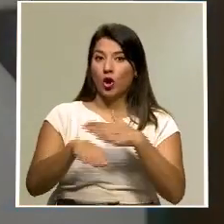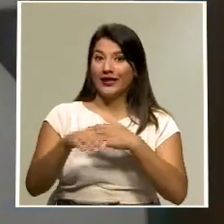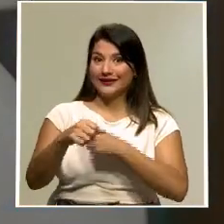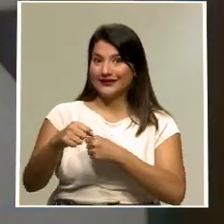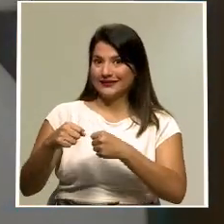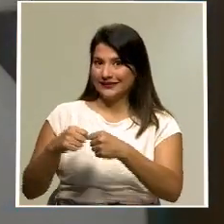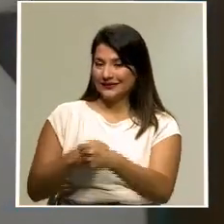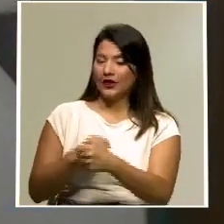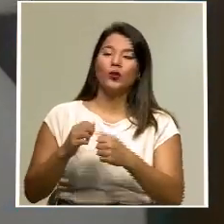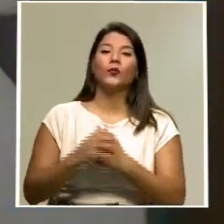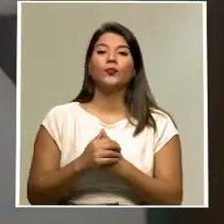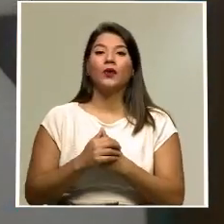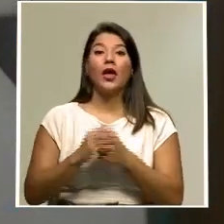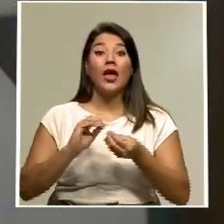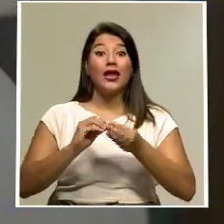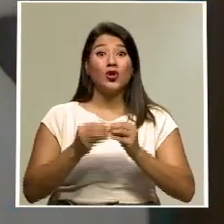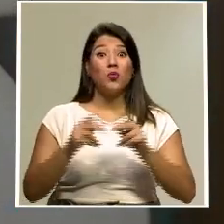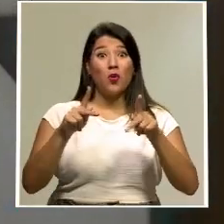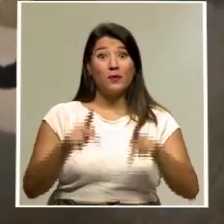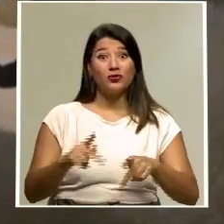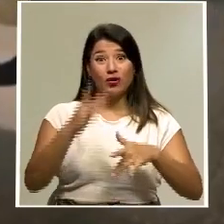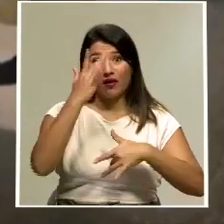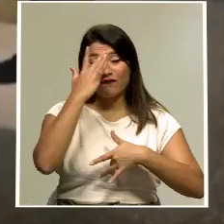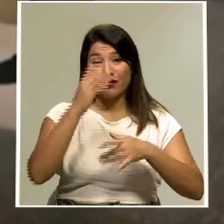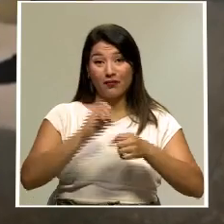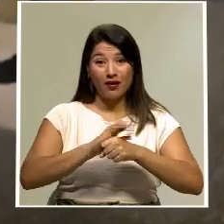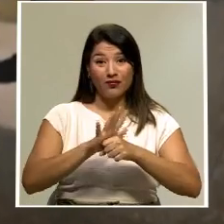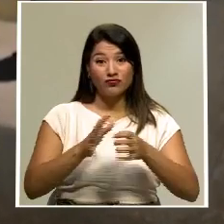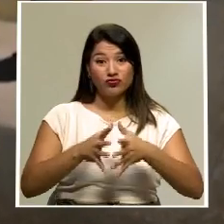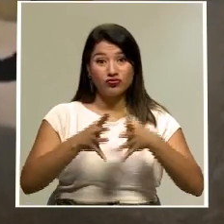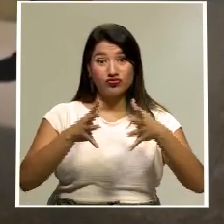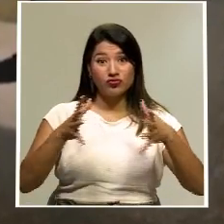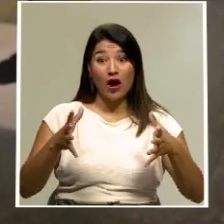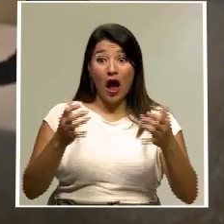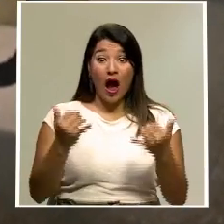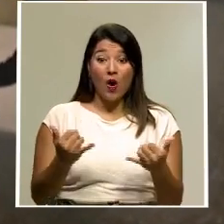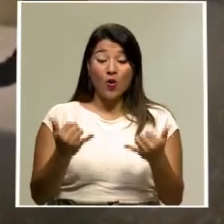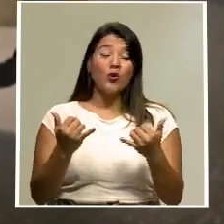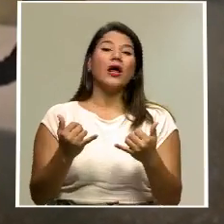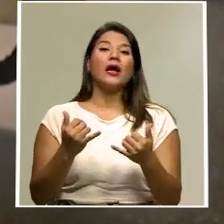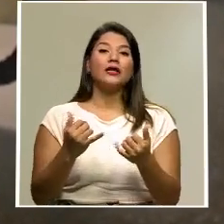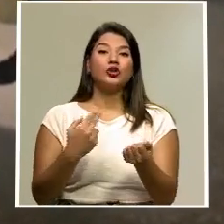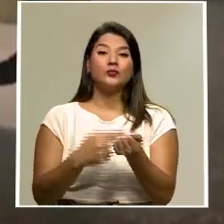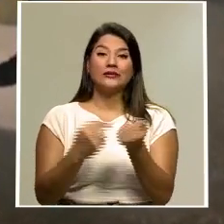aumento exponencial de los casos mantiene saturado el sistema de salud pública.